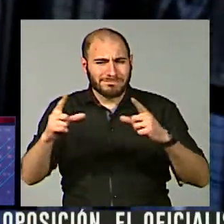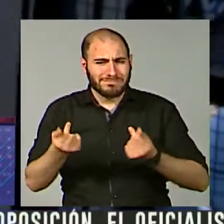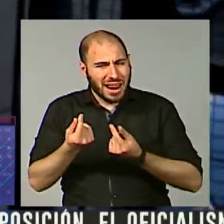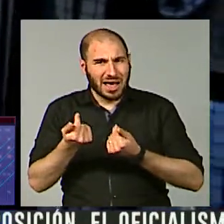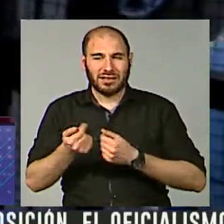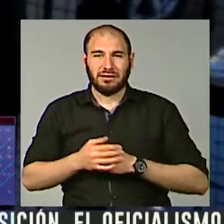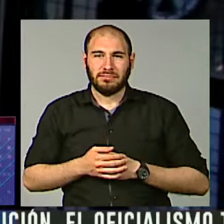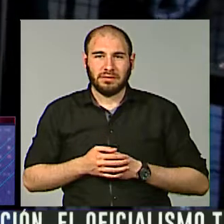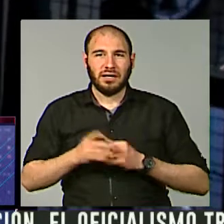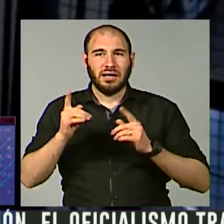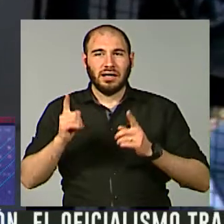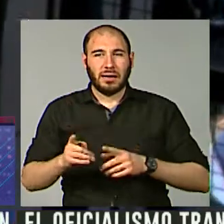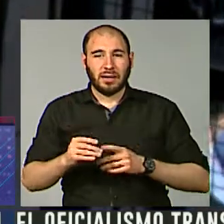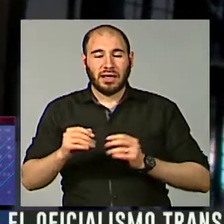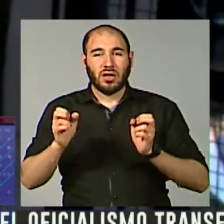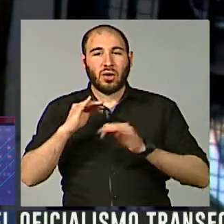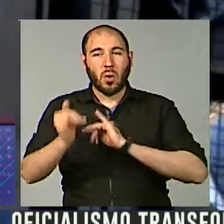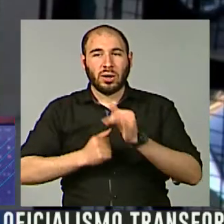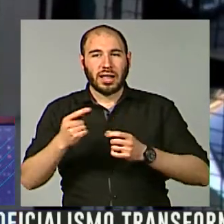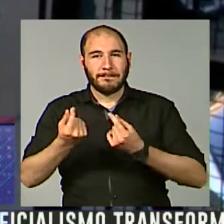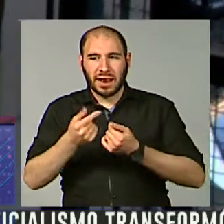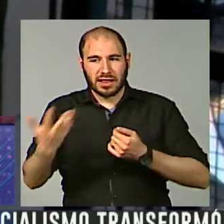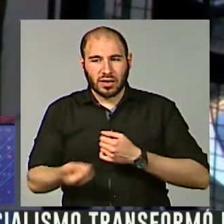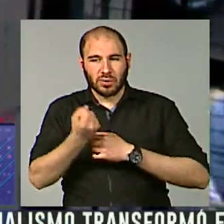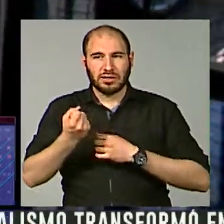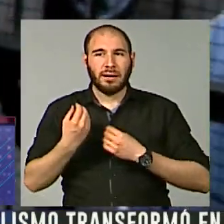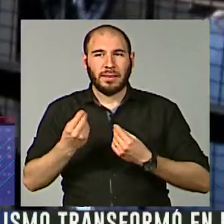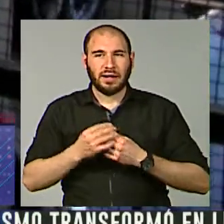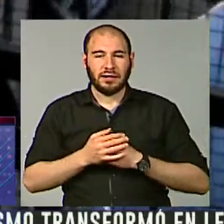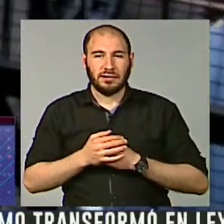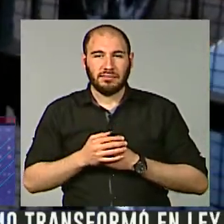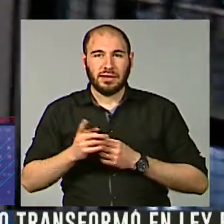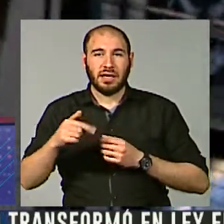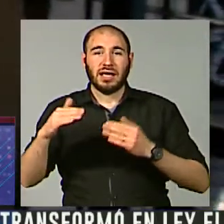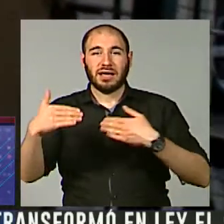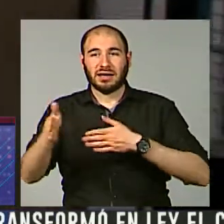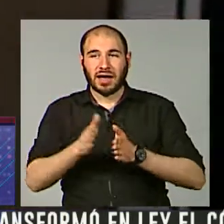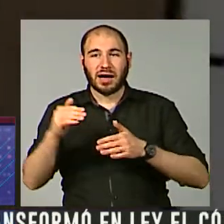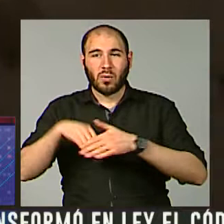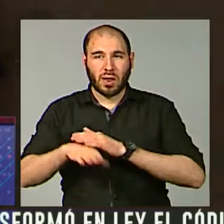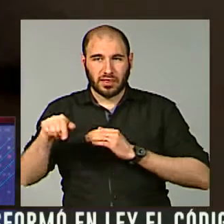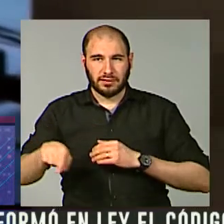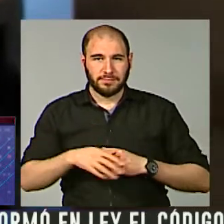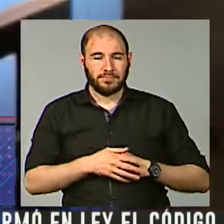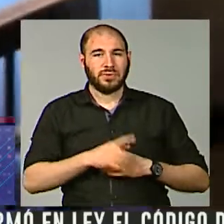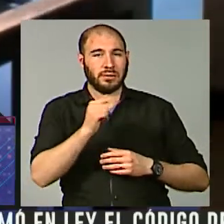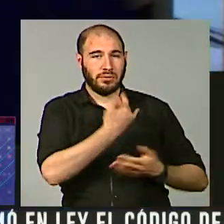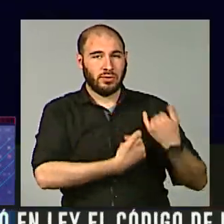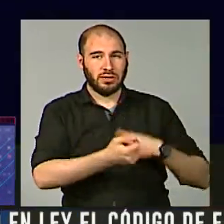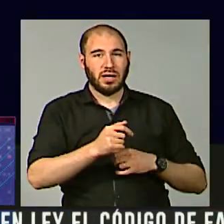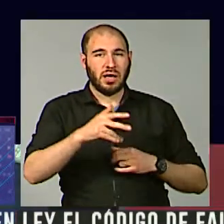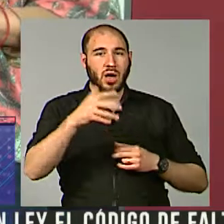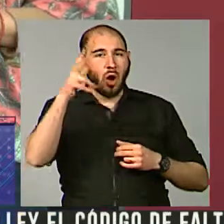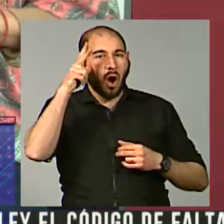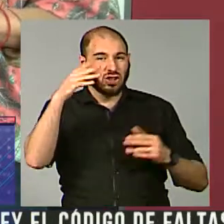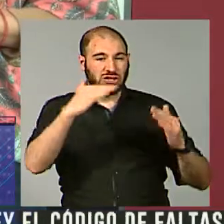eso que se habla de tratar de encontrar dinero en efectivo en cajas fuertes que podrían estar en estos domicilios. Vos lo decías puntualmente, 8